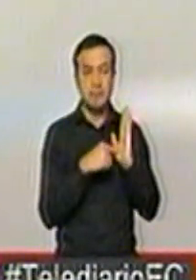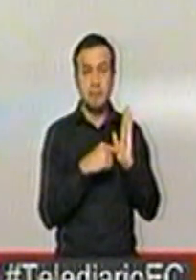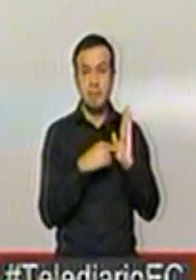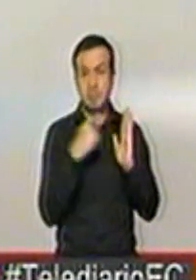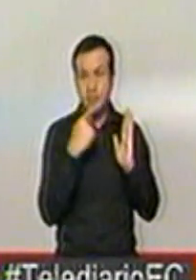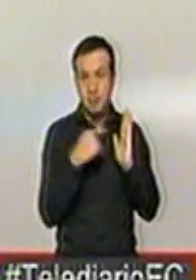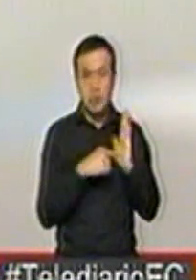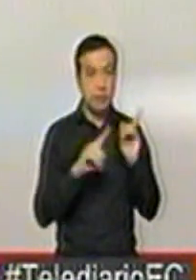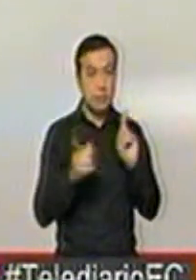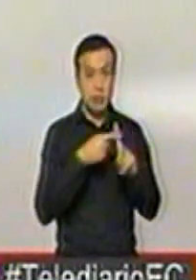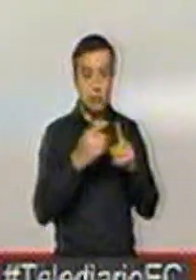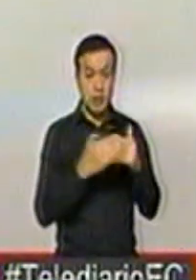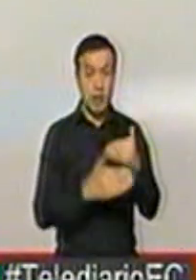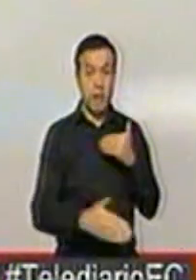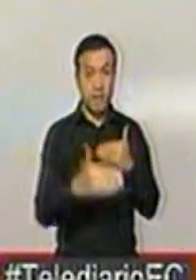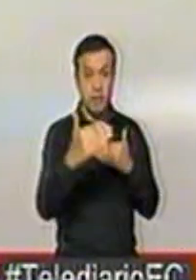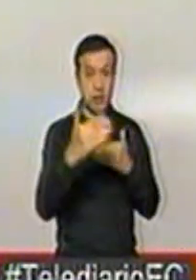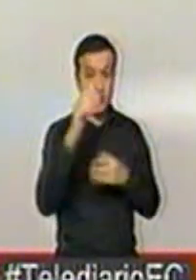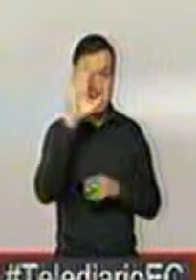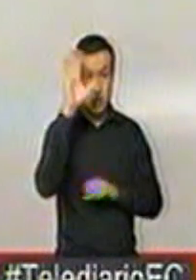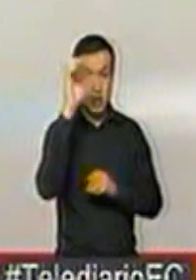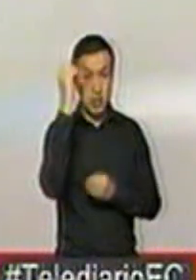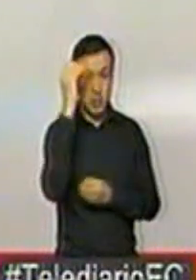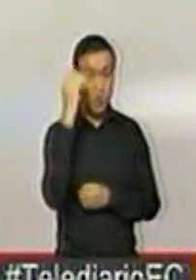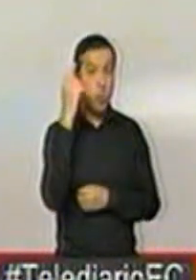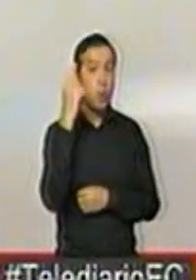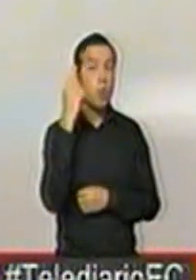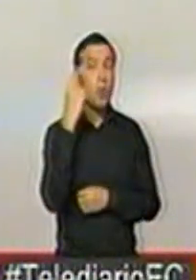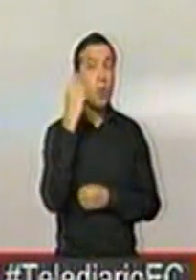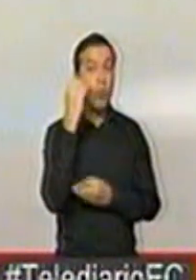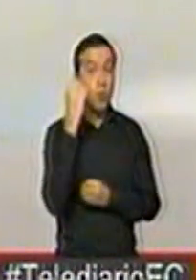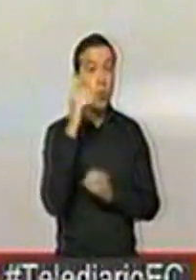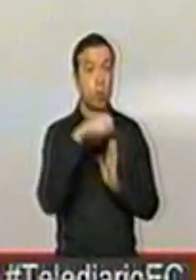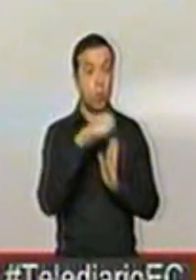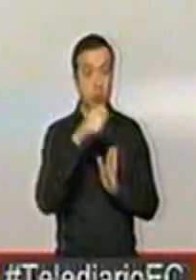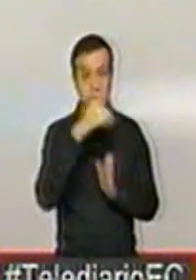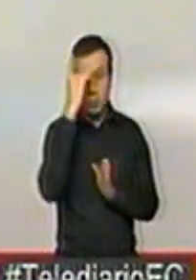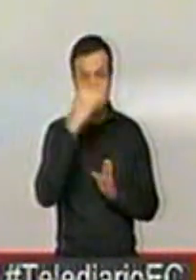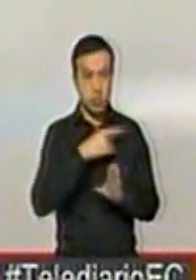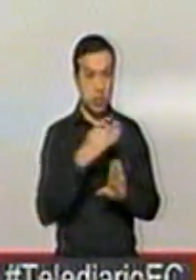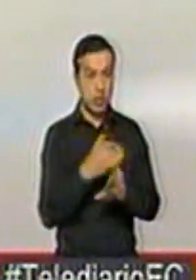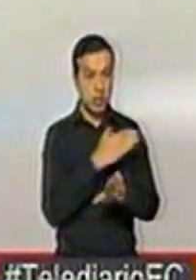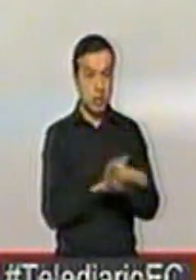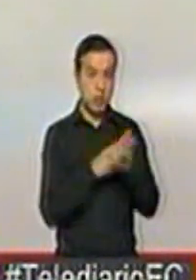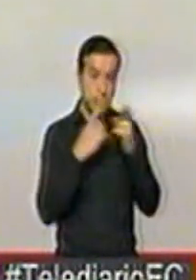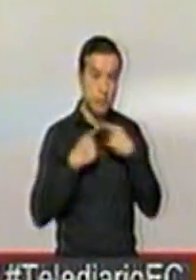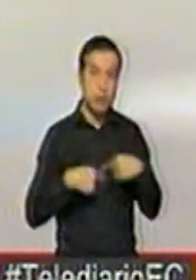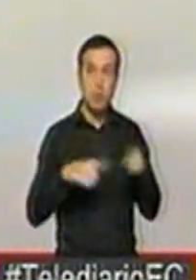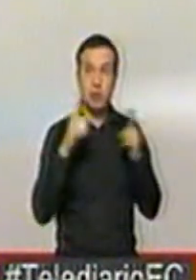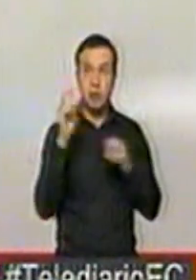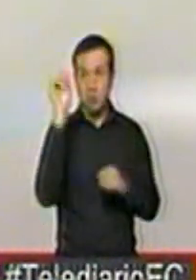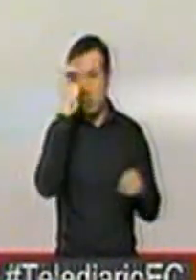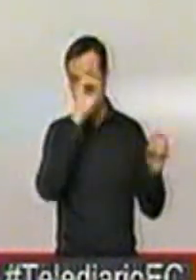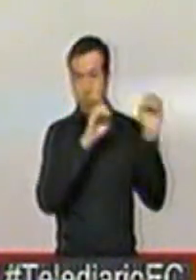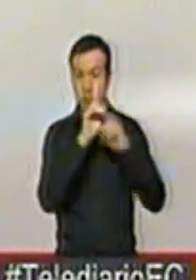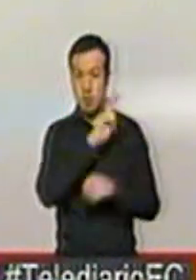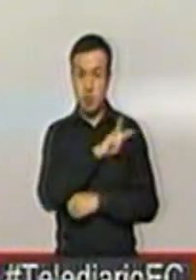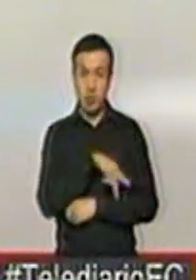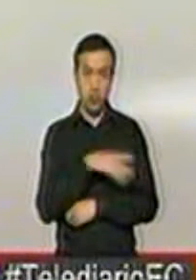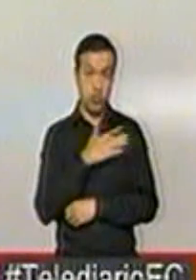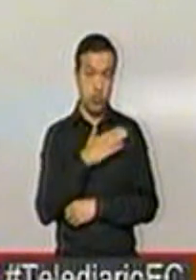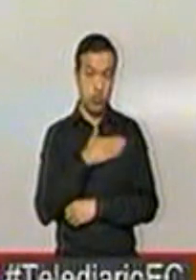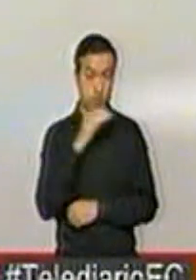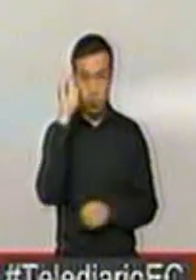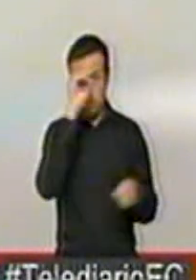primera fase que fue la exposición oral de los jueces sobre una sentencia por ello es despedida observé personalmente ya